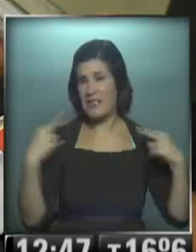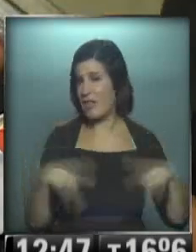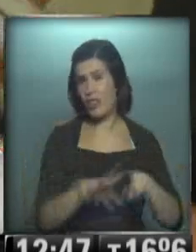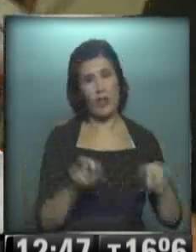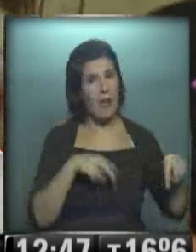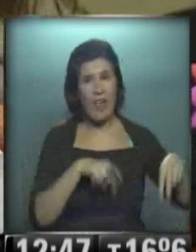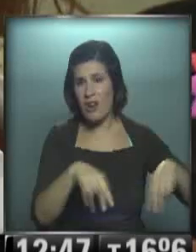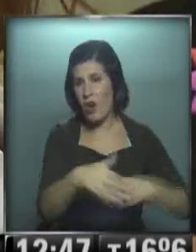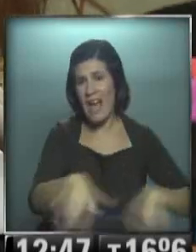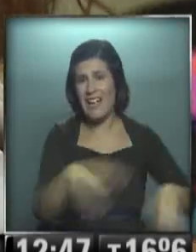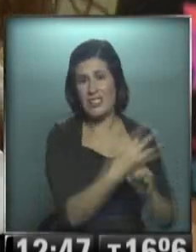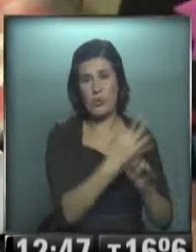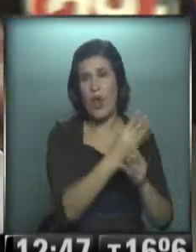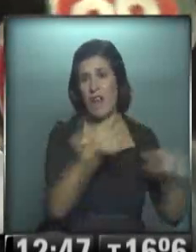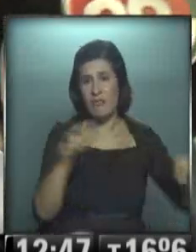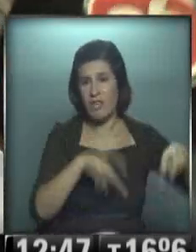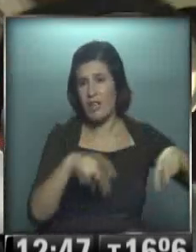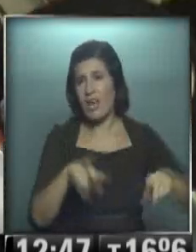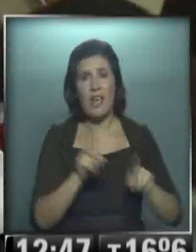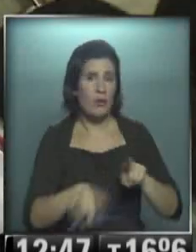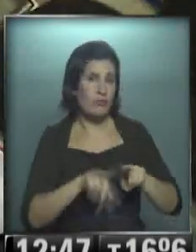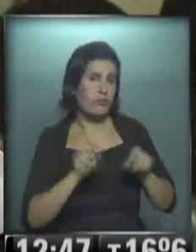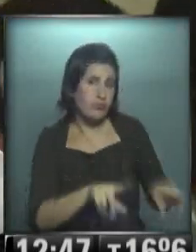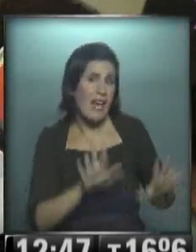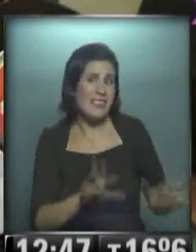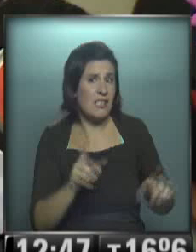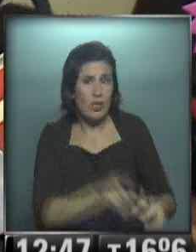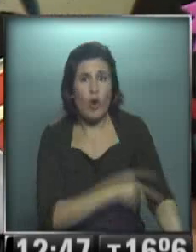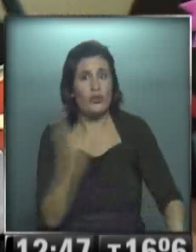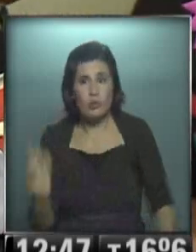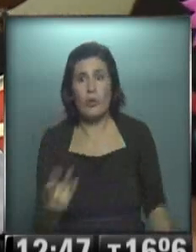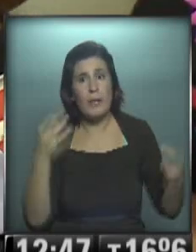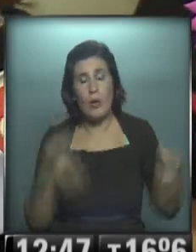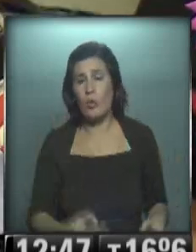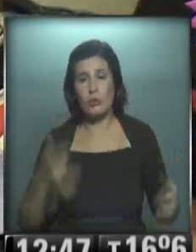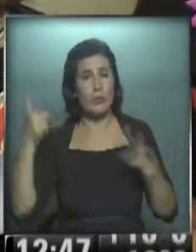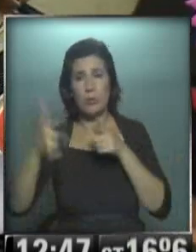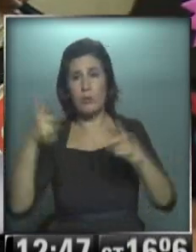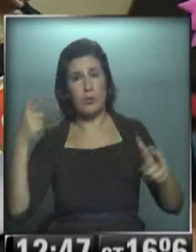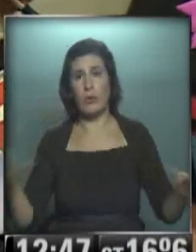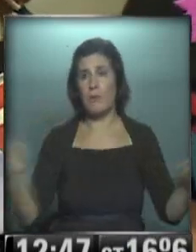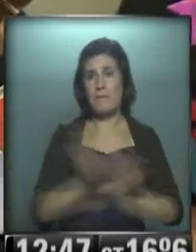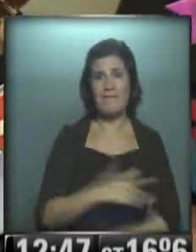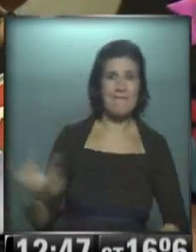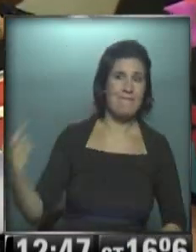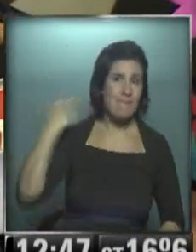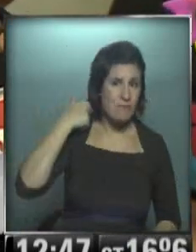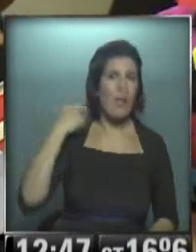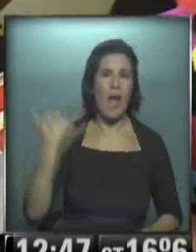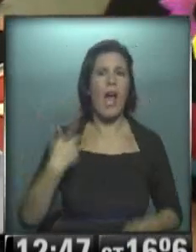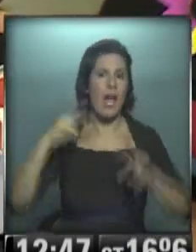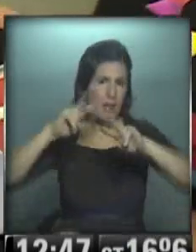por la calle a la salida de la escuela, lo hacían habitualmente, volvían a su casa y quedó en medio de un tiroteo. Por supuesto, hay una investigación